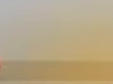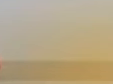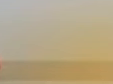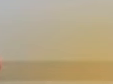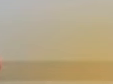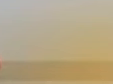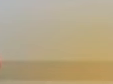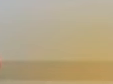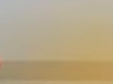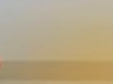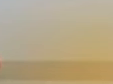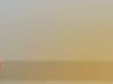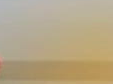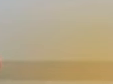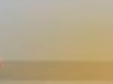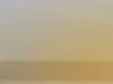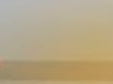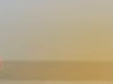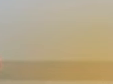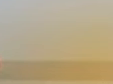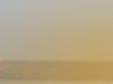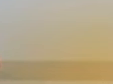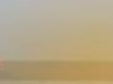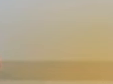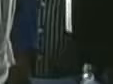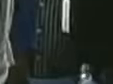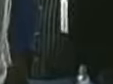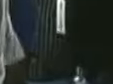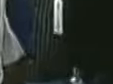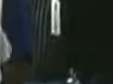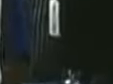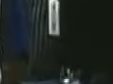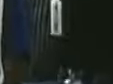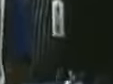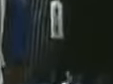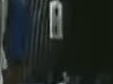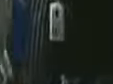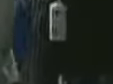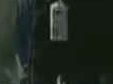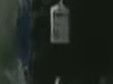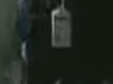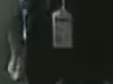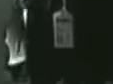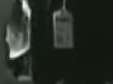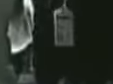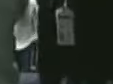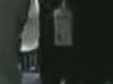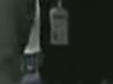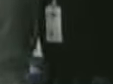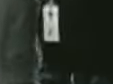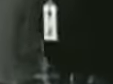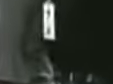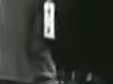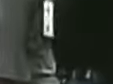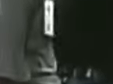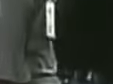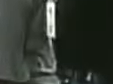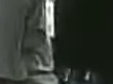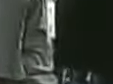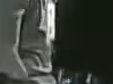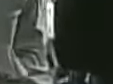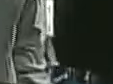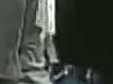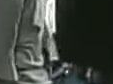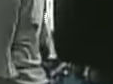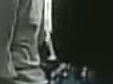vamos de inmediato al estado monagas en maturín en monaga